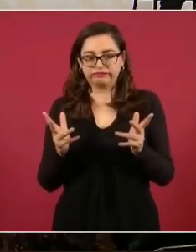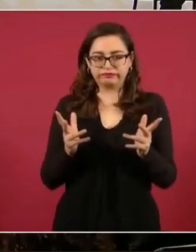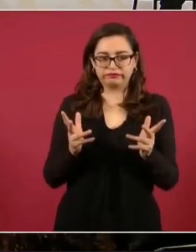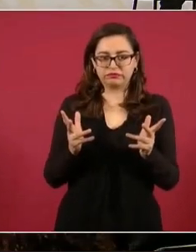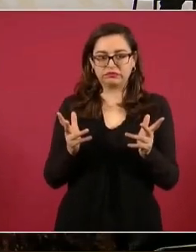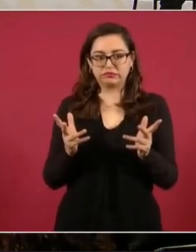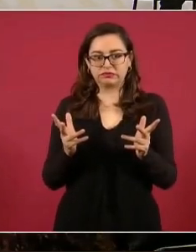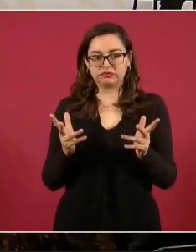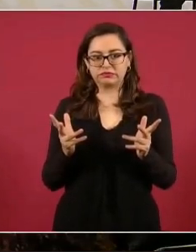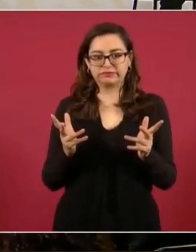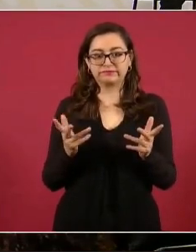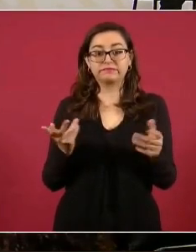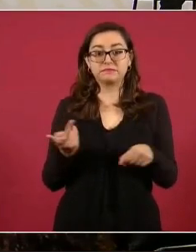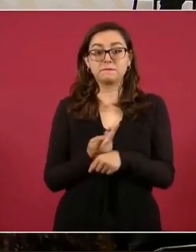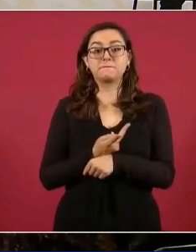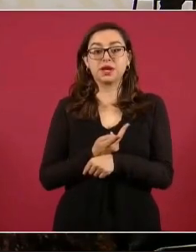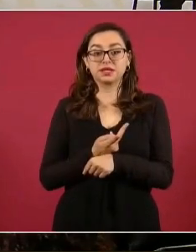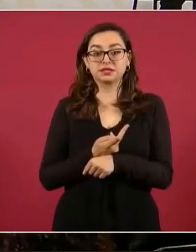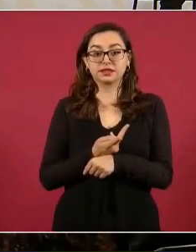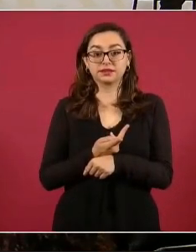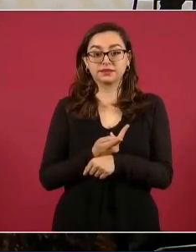le creen, ¿no?,